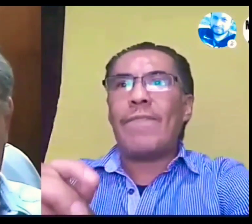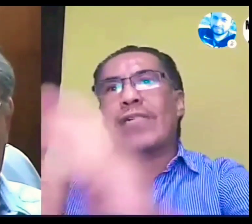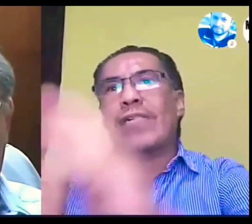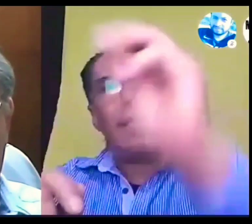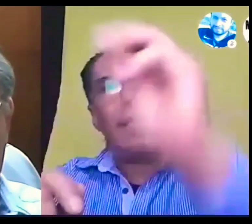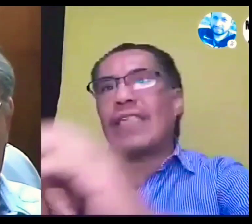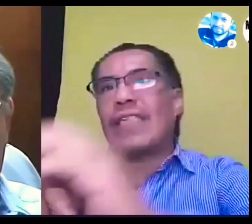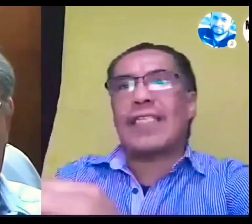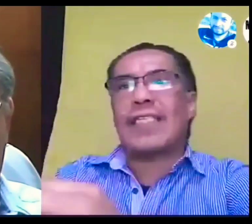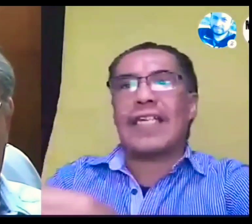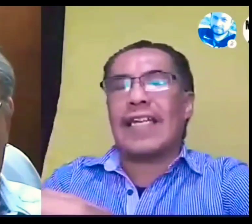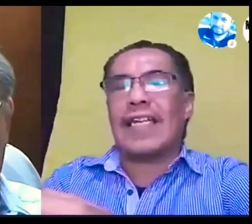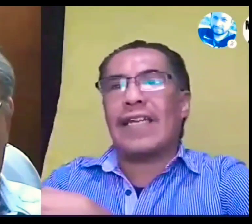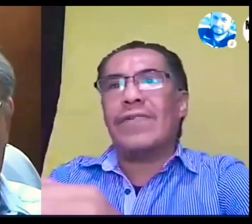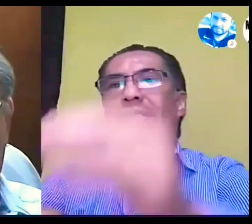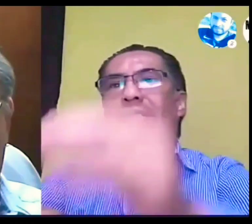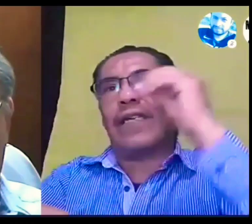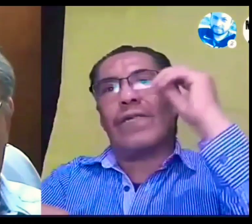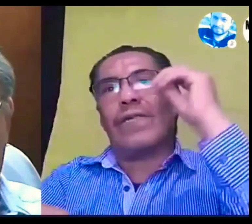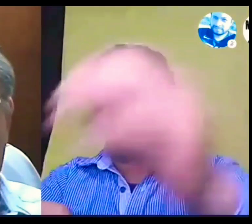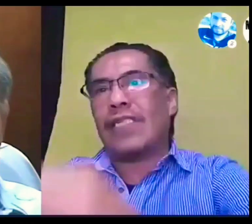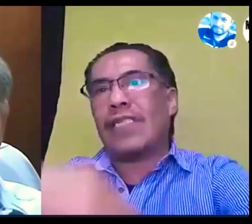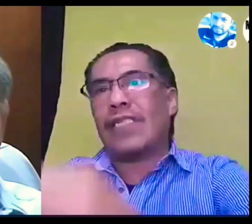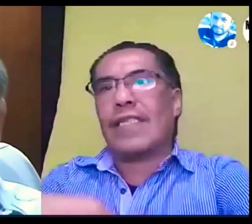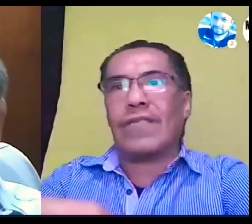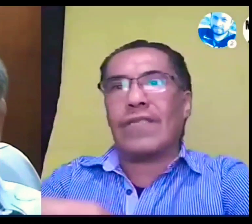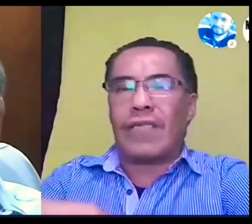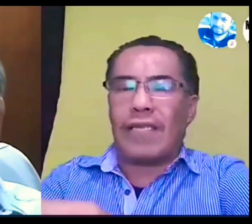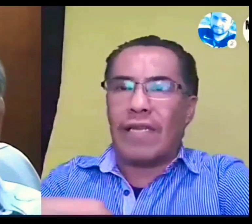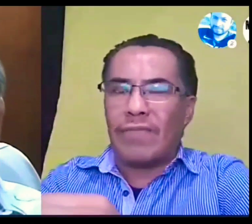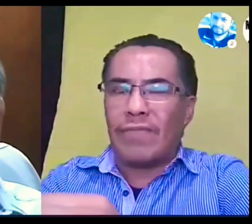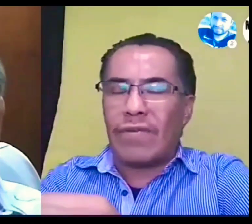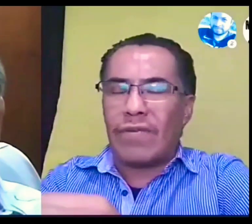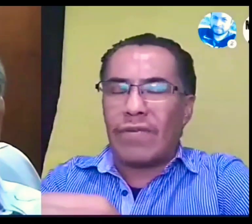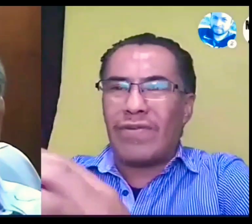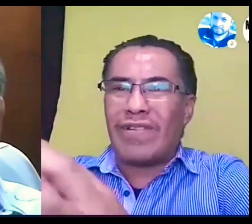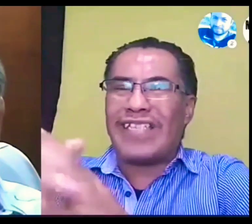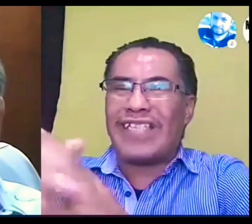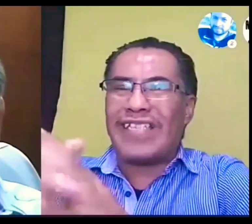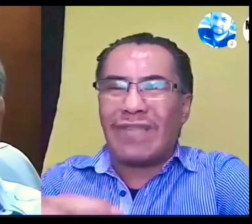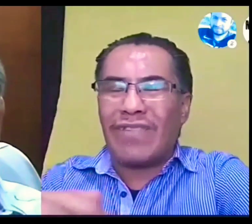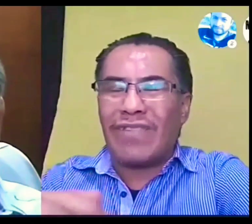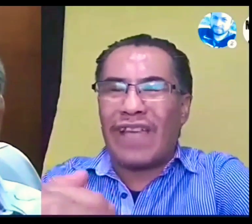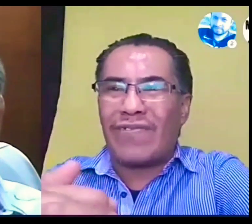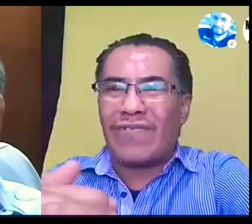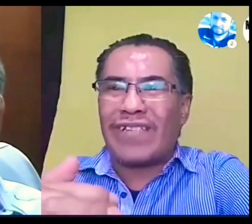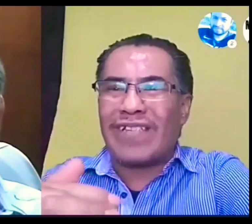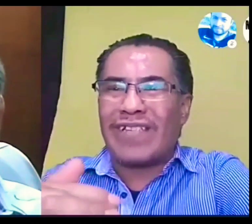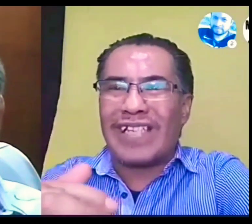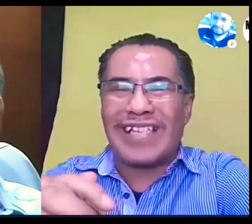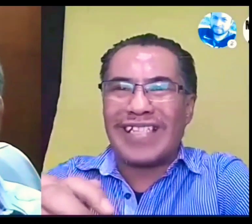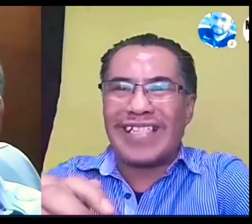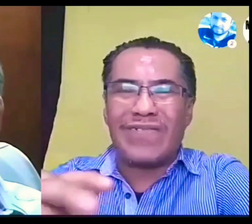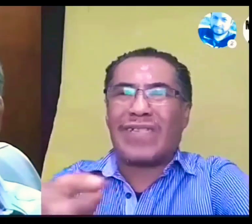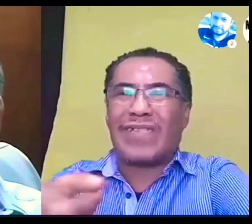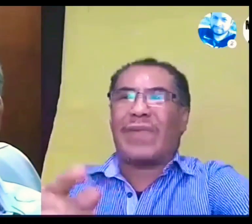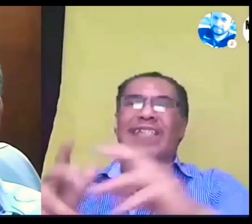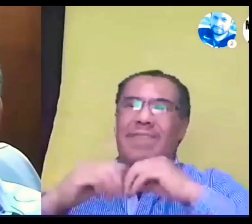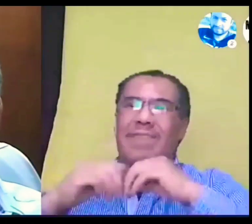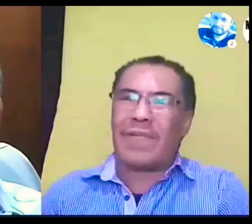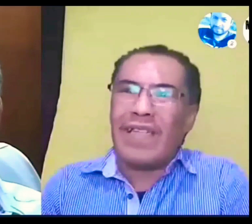que tienen que entrarle al aire. Incluso ellos están dando cuenta, hemos estado viendo esta actitud de Alfaro, que es